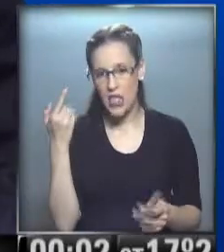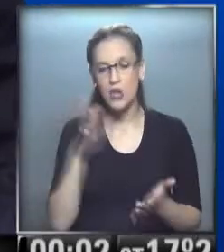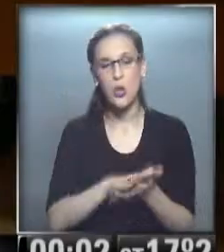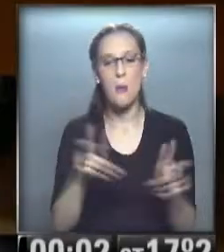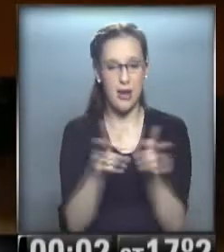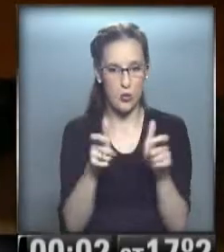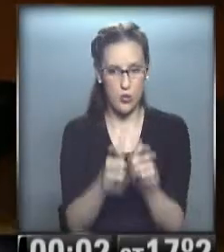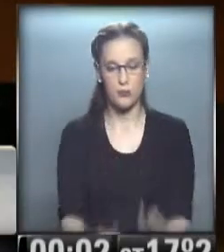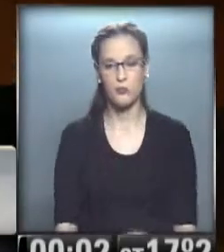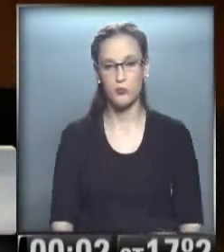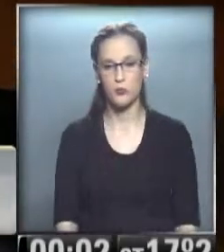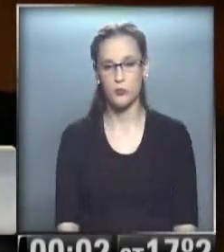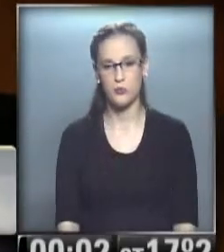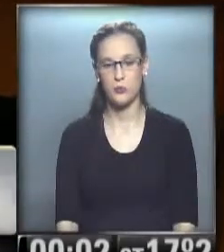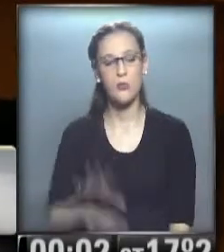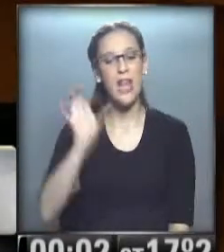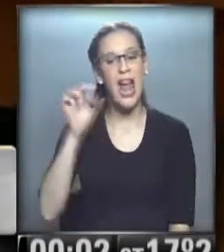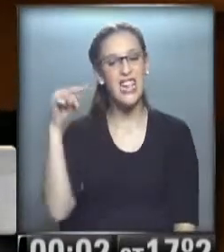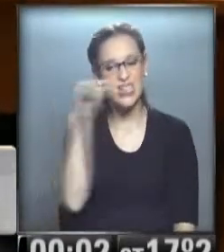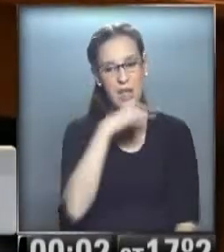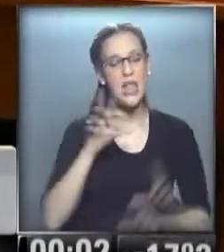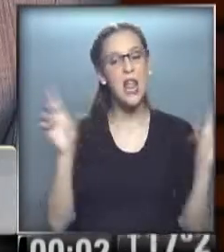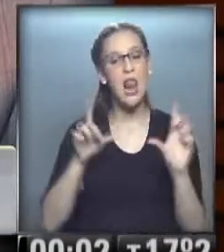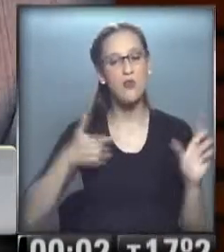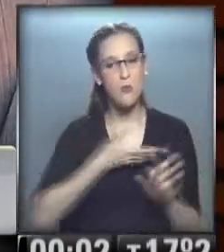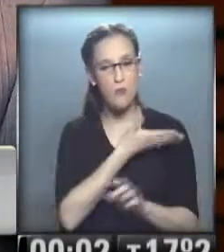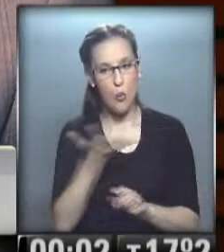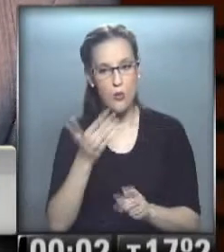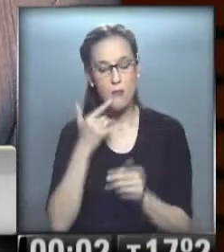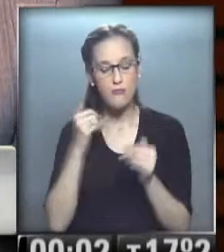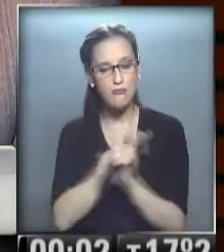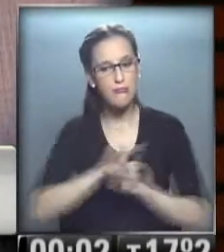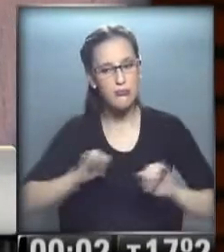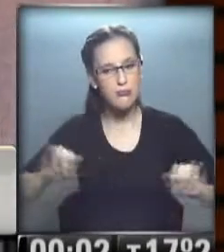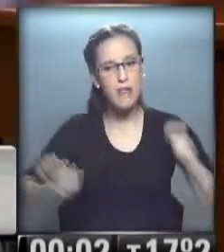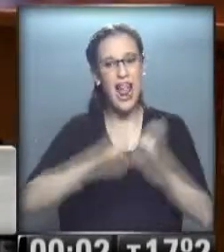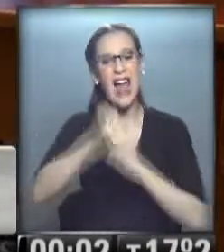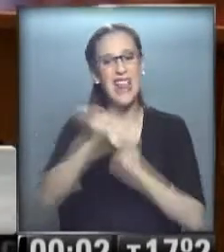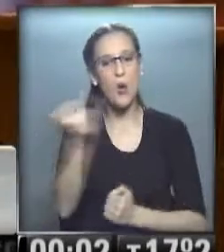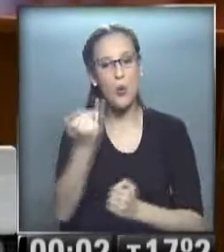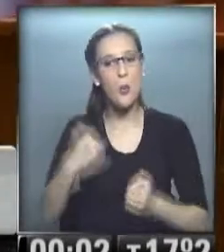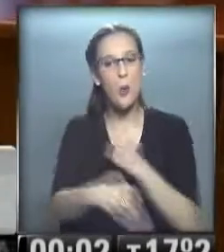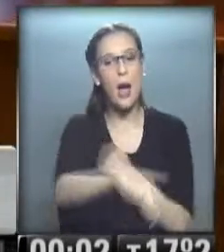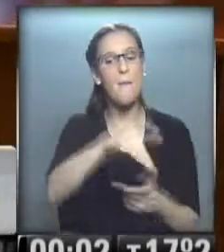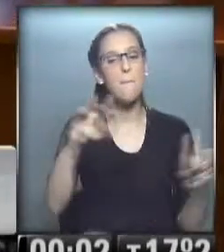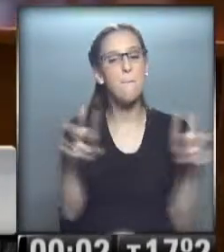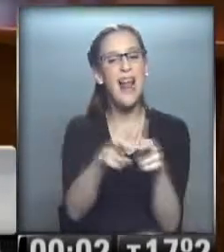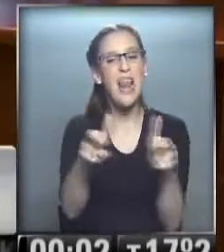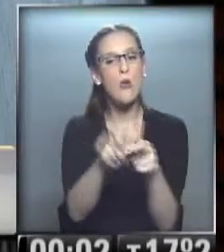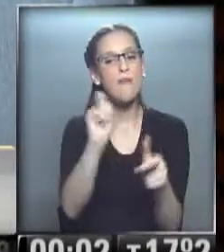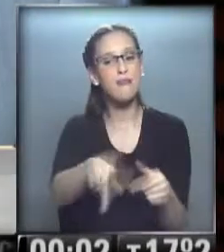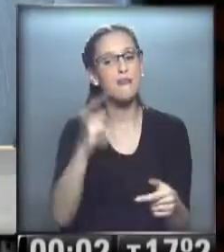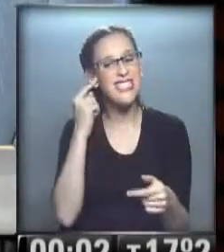acuerdo. Canal 7, la televisión pública, difundirá hasta el jueves películas chinas de reconocidos realizadores en el